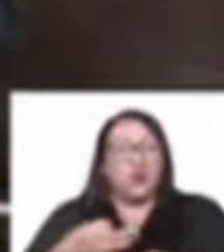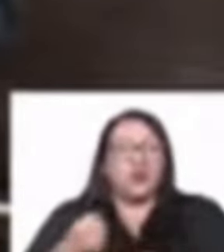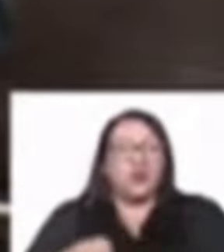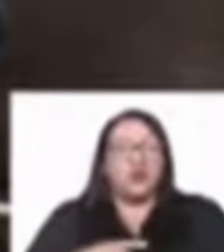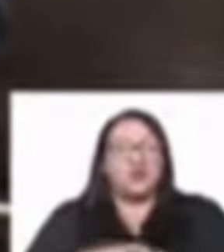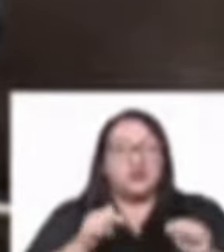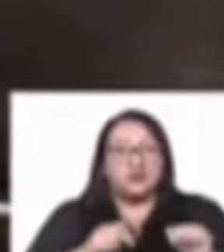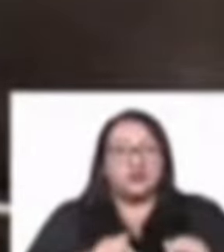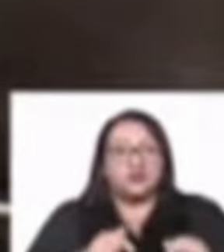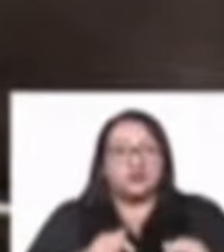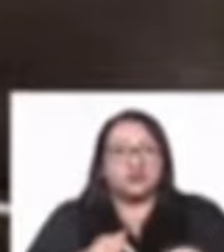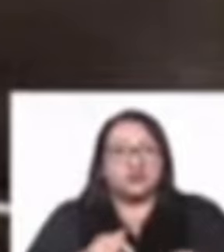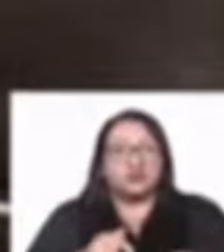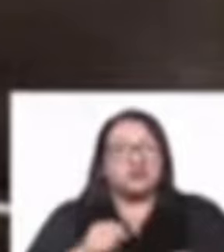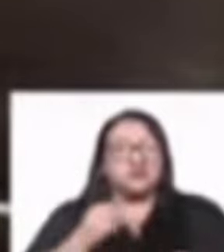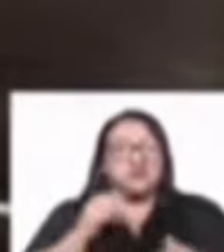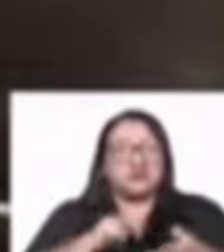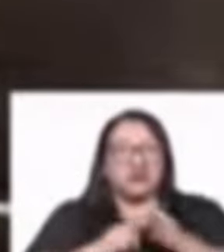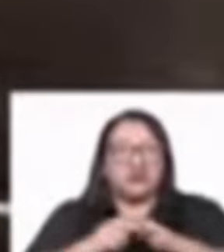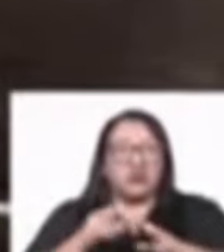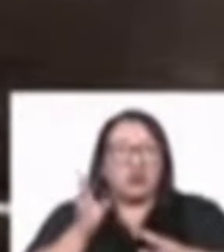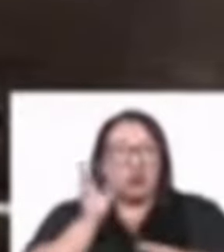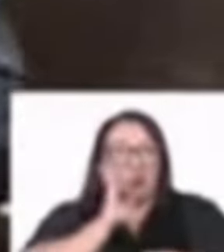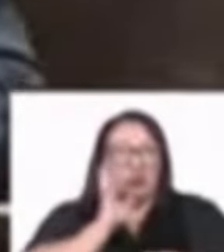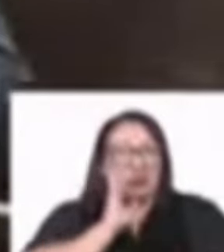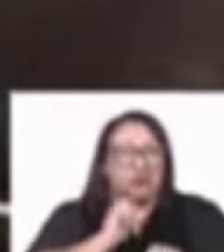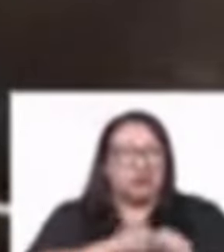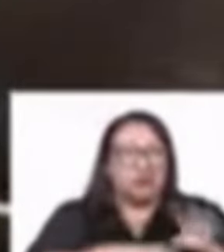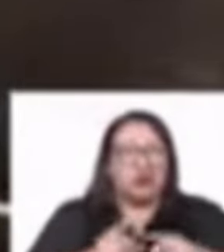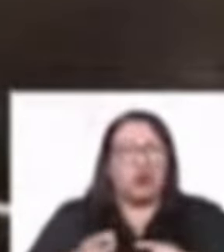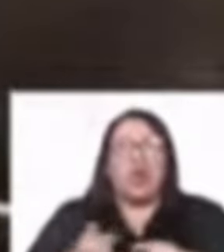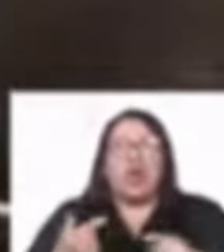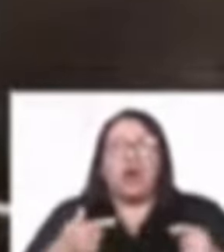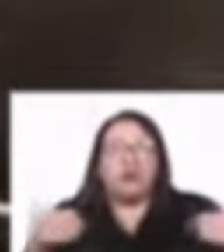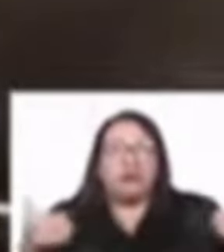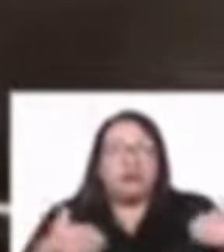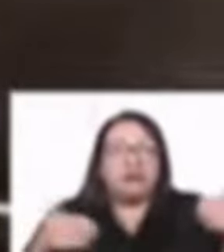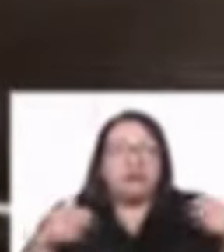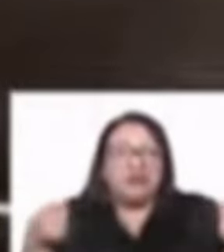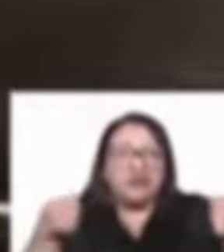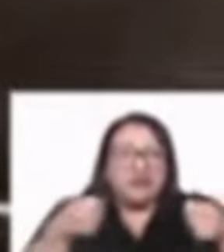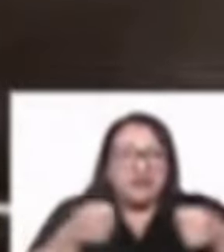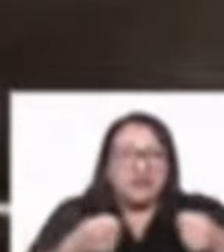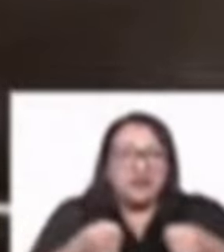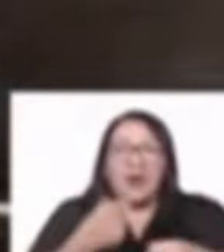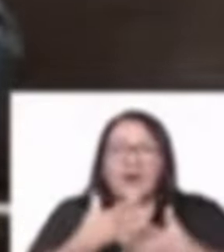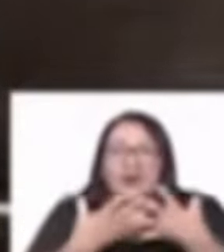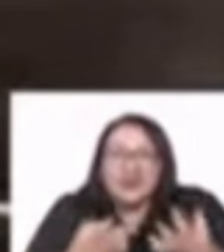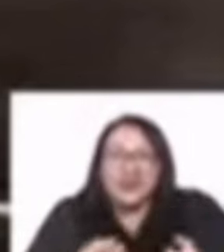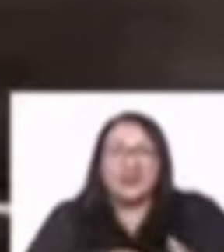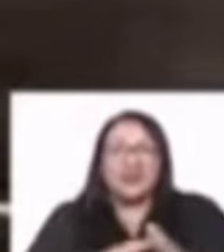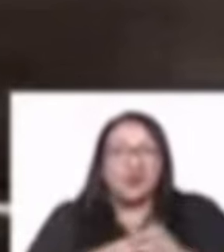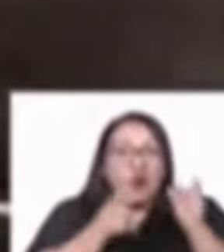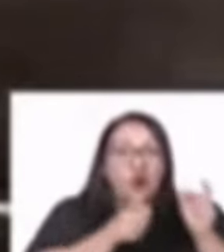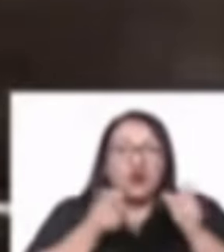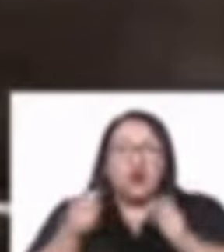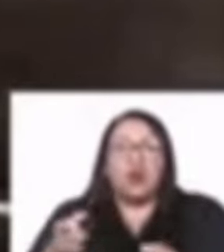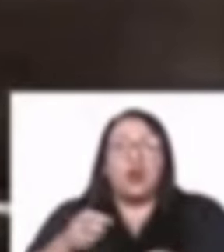está contaminado por intereses de algunos grupos que quieren